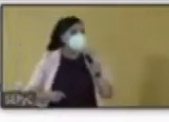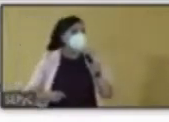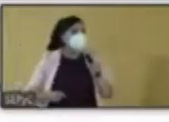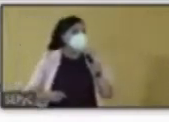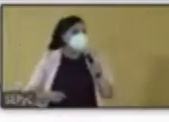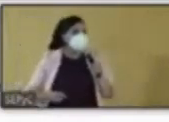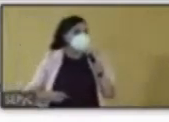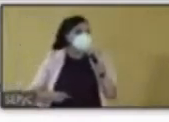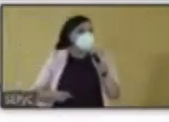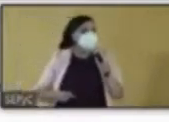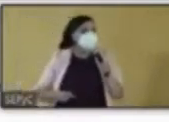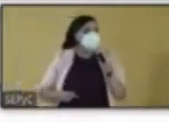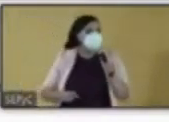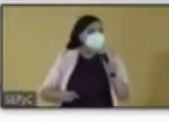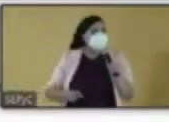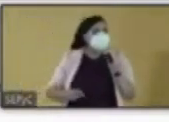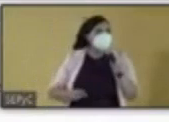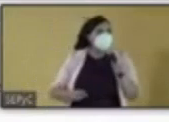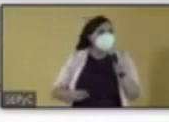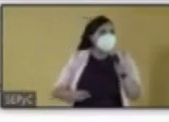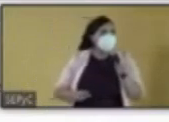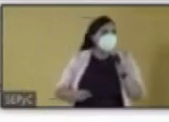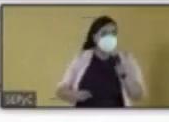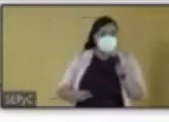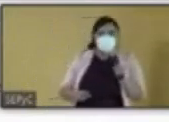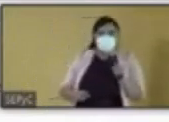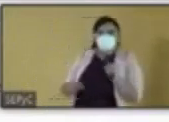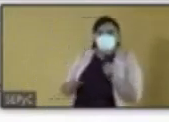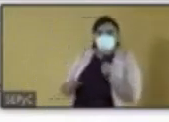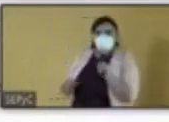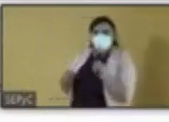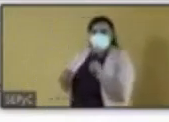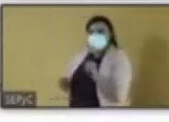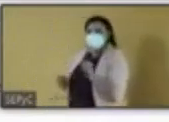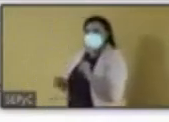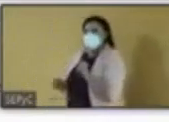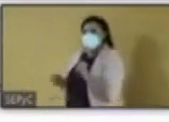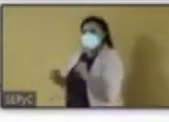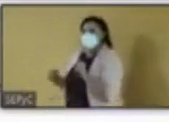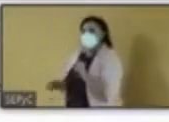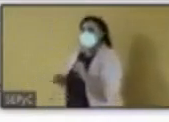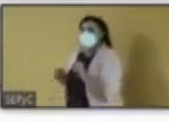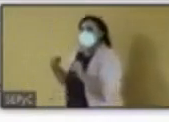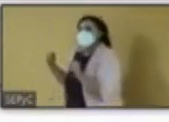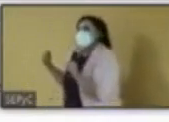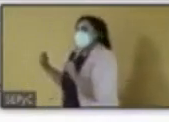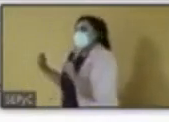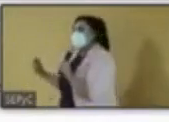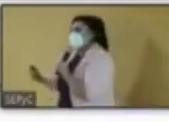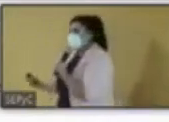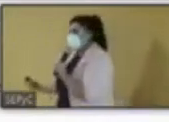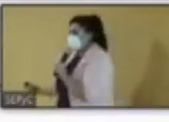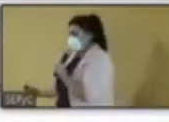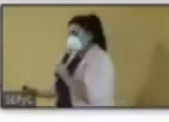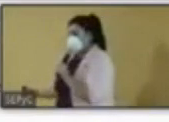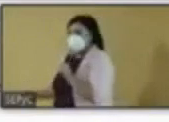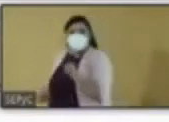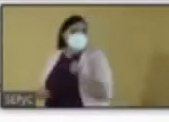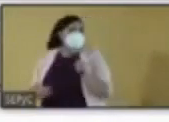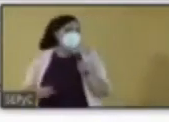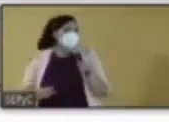servicios profesionales, consejos o consultorías que el propio servidor público desempeñe extra de su